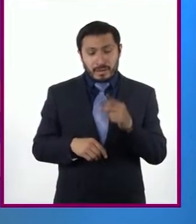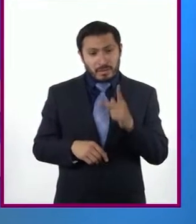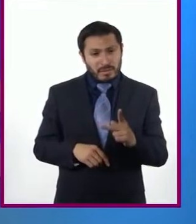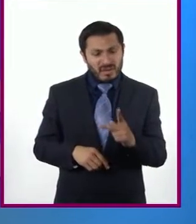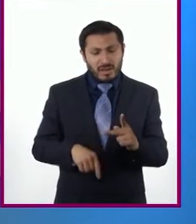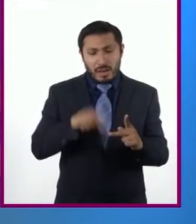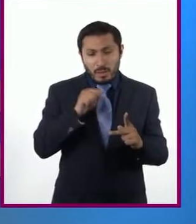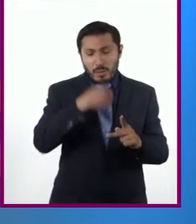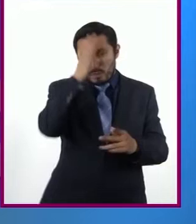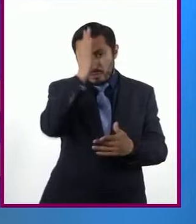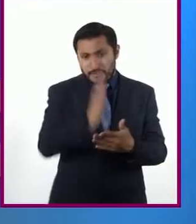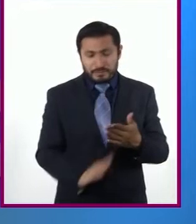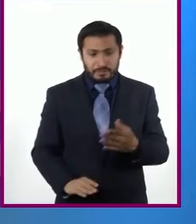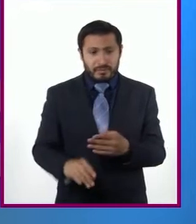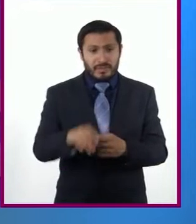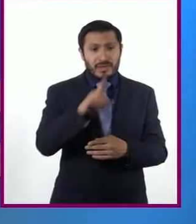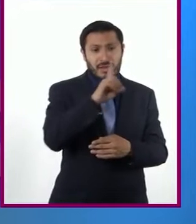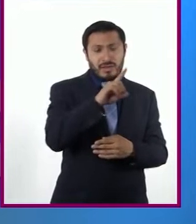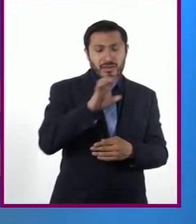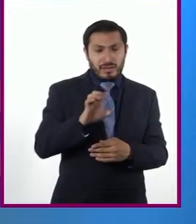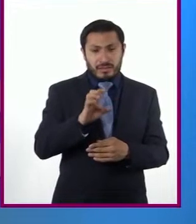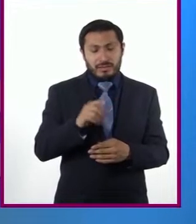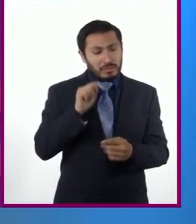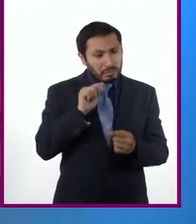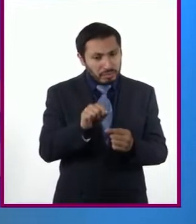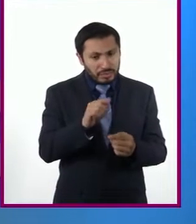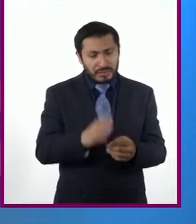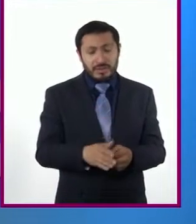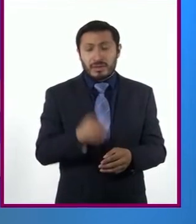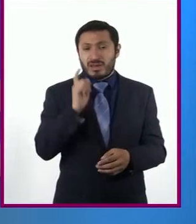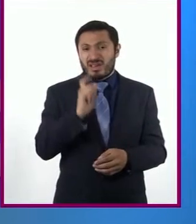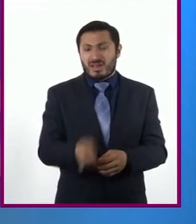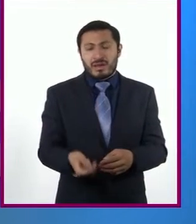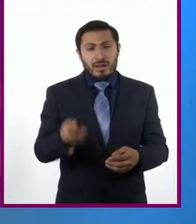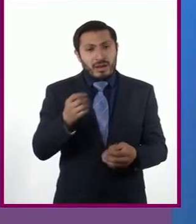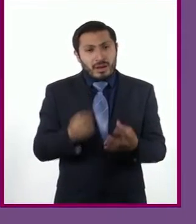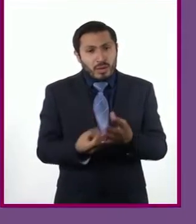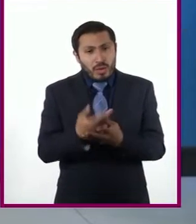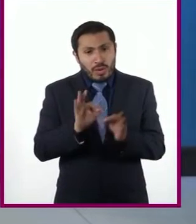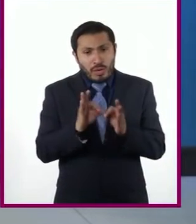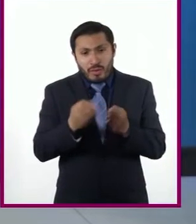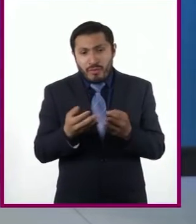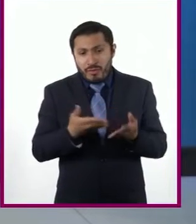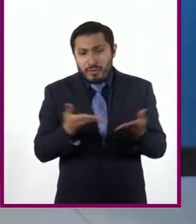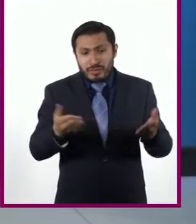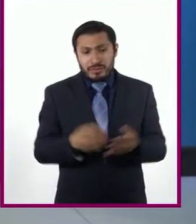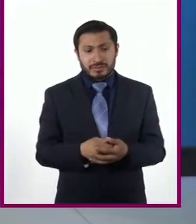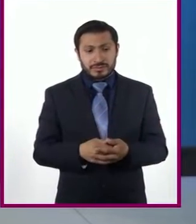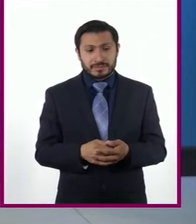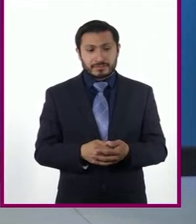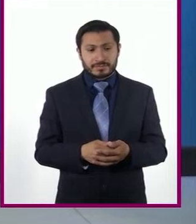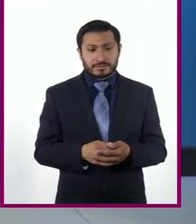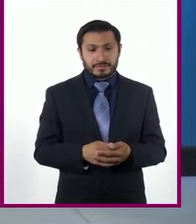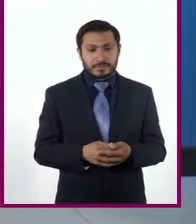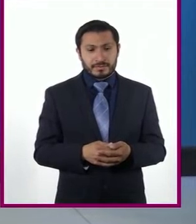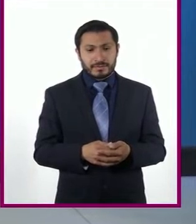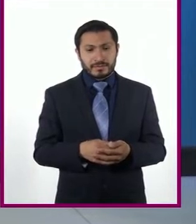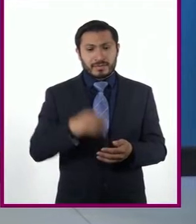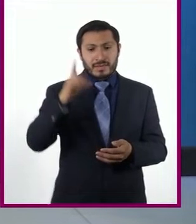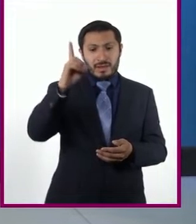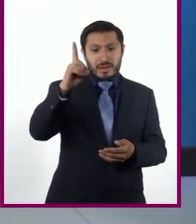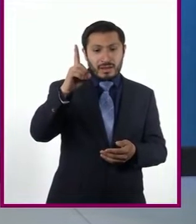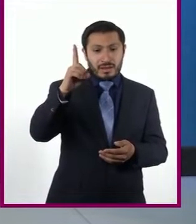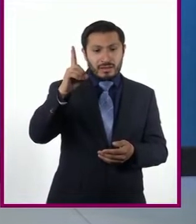punto medio en el segmento DC, lo que nos indica la aparición de nuevos segmentos. El segmento DP y